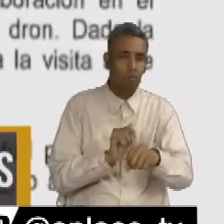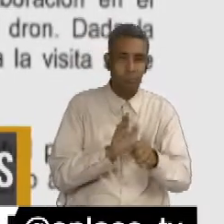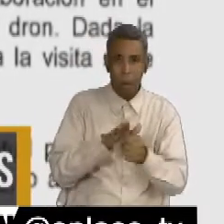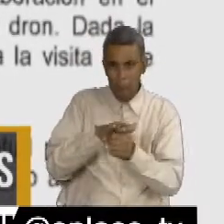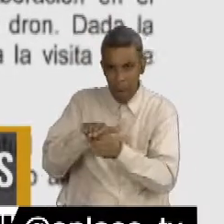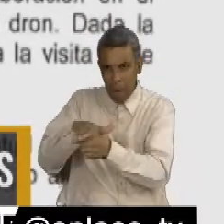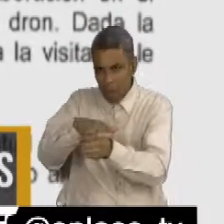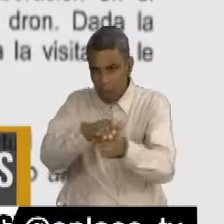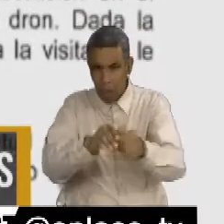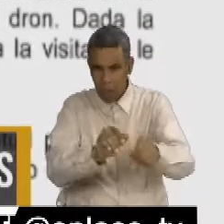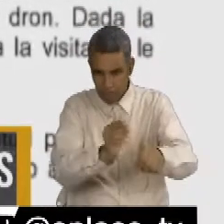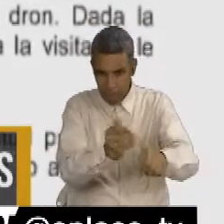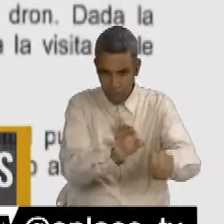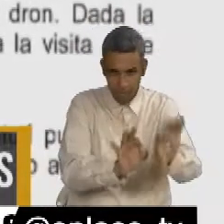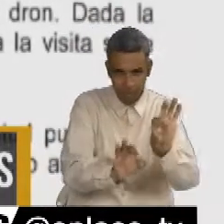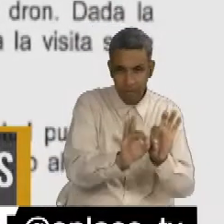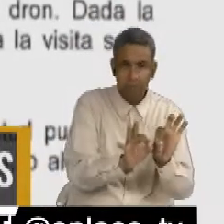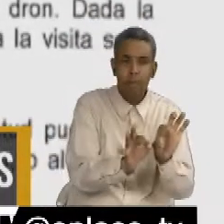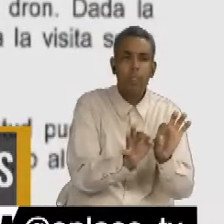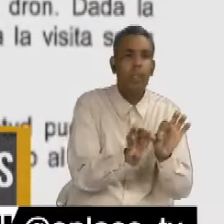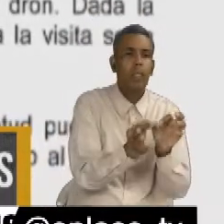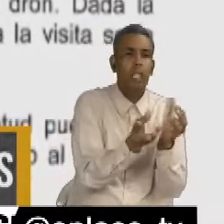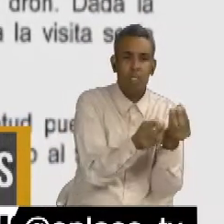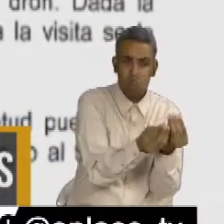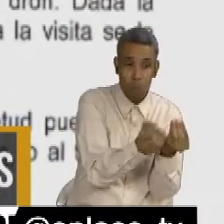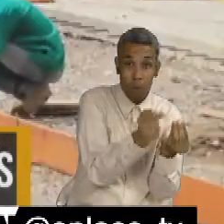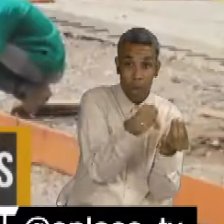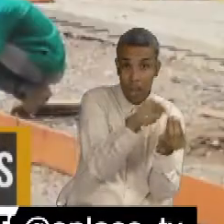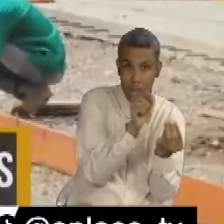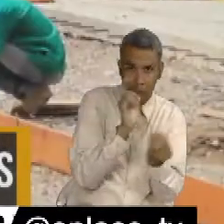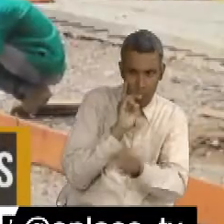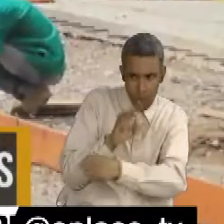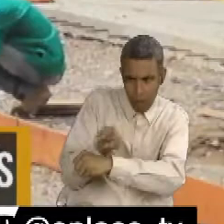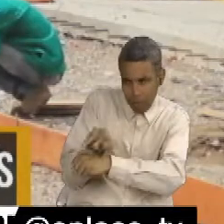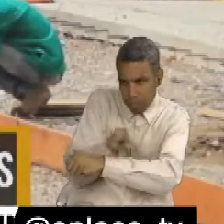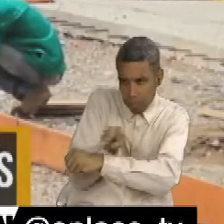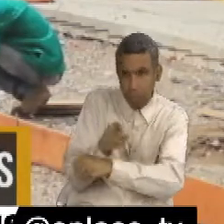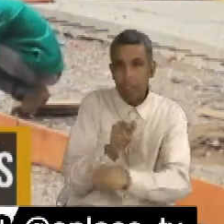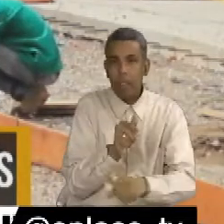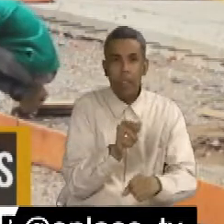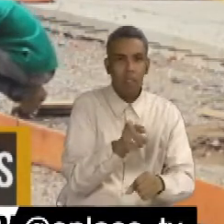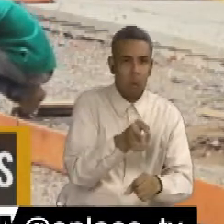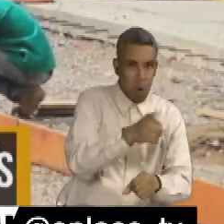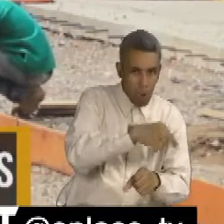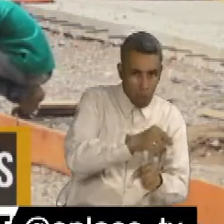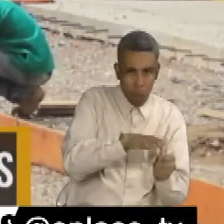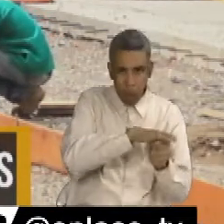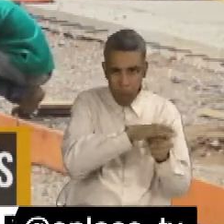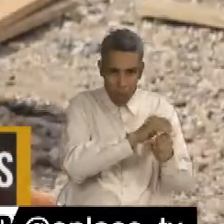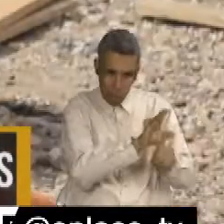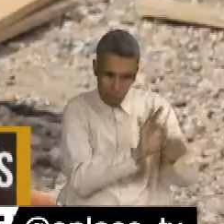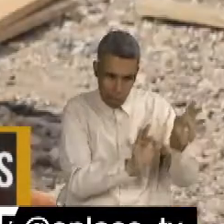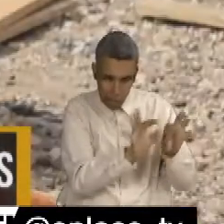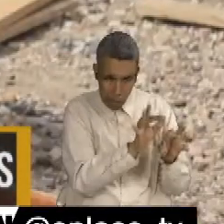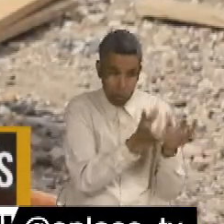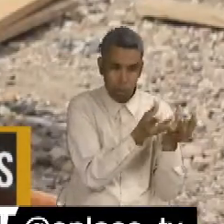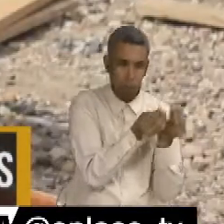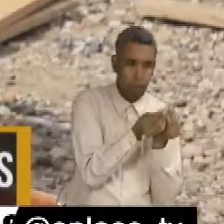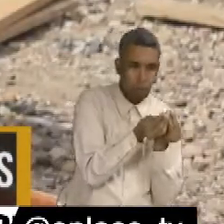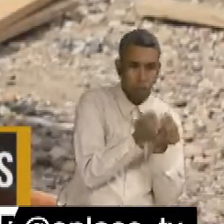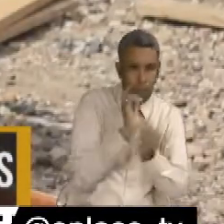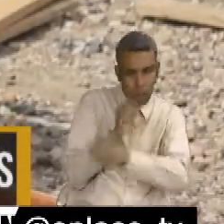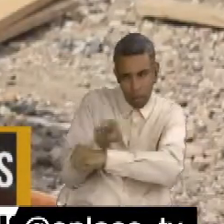porque el proyecto va a impactar en todas las comunas de Barranca Bermeja, y es un seguimiento. Se hizo unas tomas en un dron, se van a